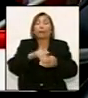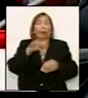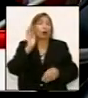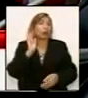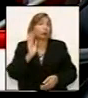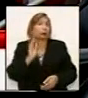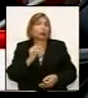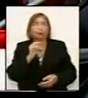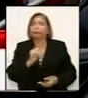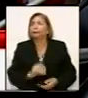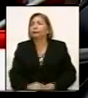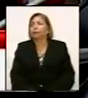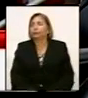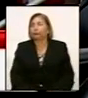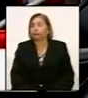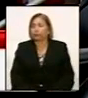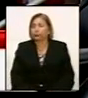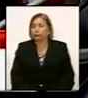Inclusive el voto